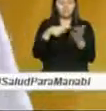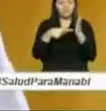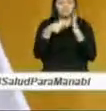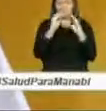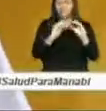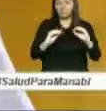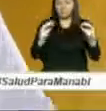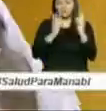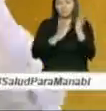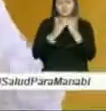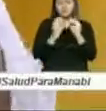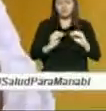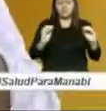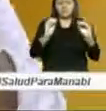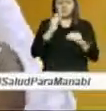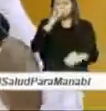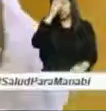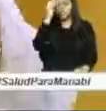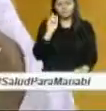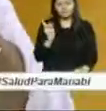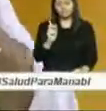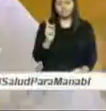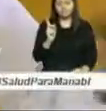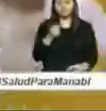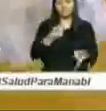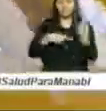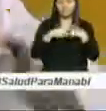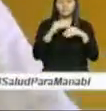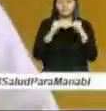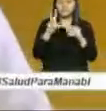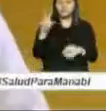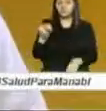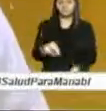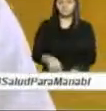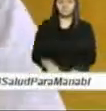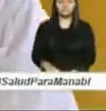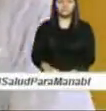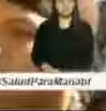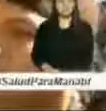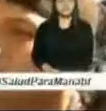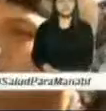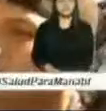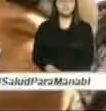haya nada de estos servicios. Prohibido olvidar, y el pasado, nunca más, compatriotas.